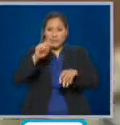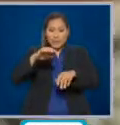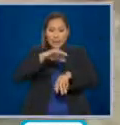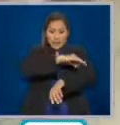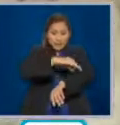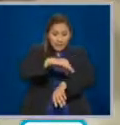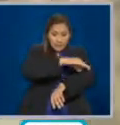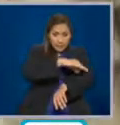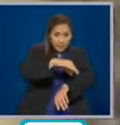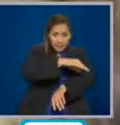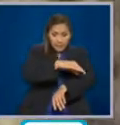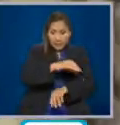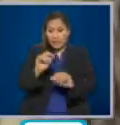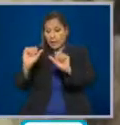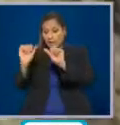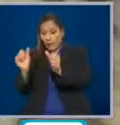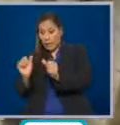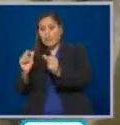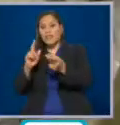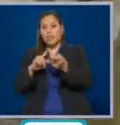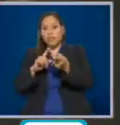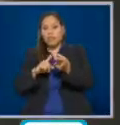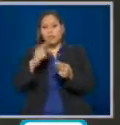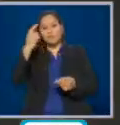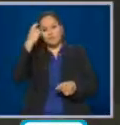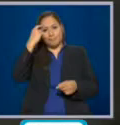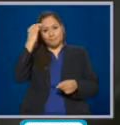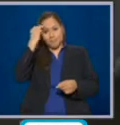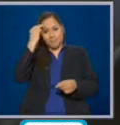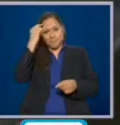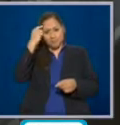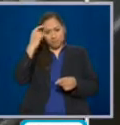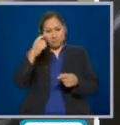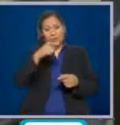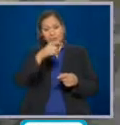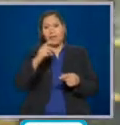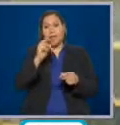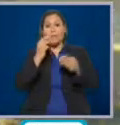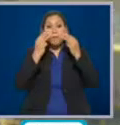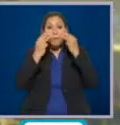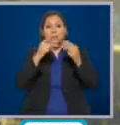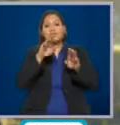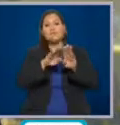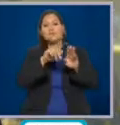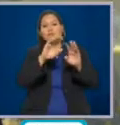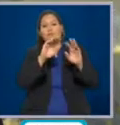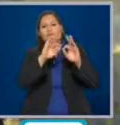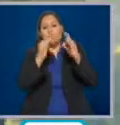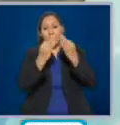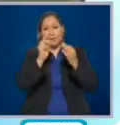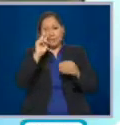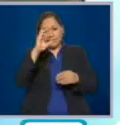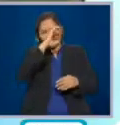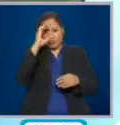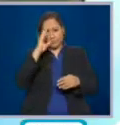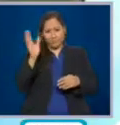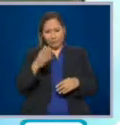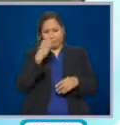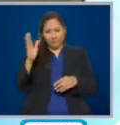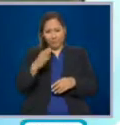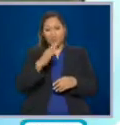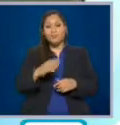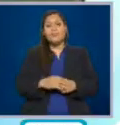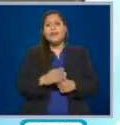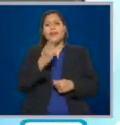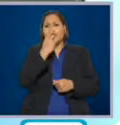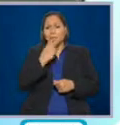arte solamente estaba en nuestra mente y nos lo demuestra con estas figuras que ya estamos viendo algunas a cuadro. Me gustaría que nos platiques